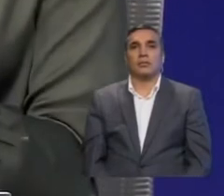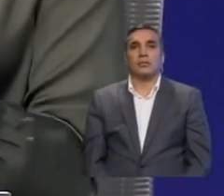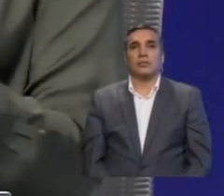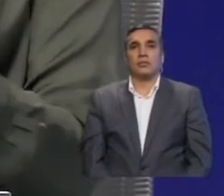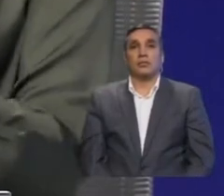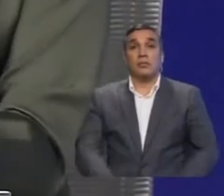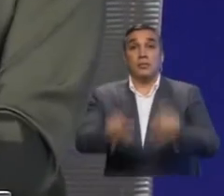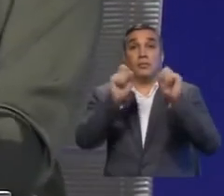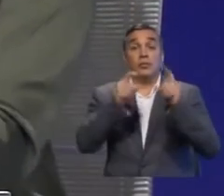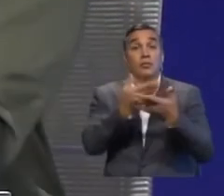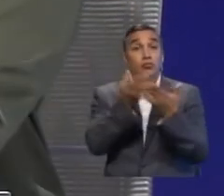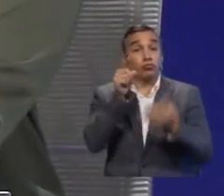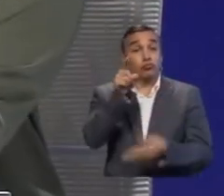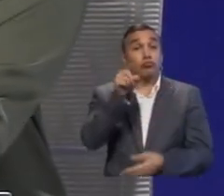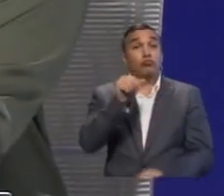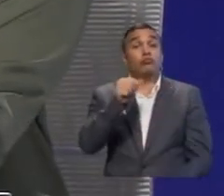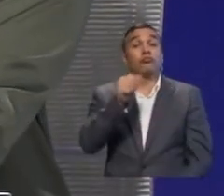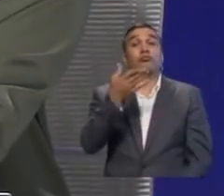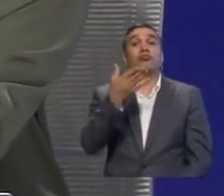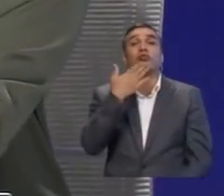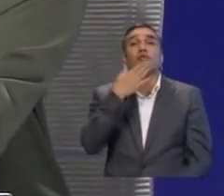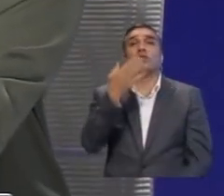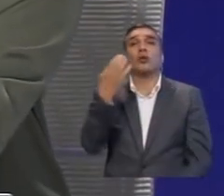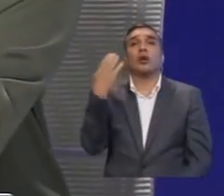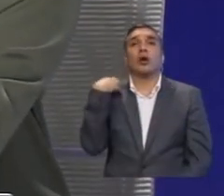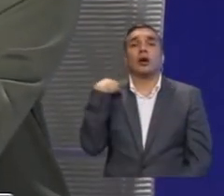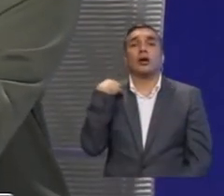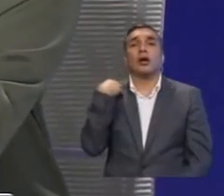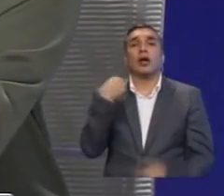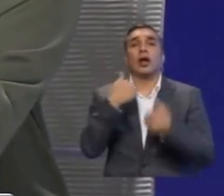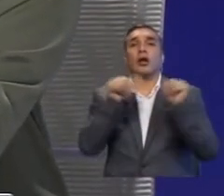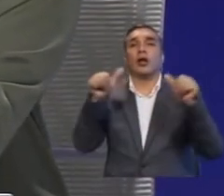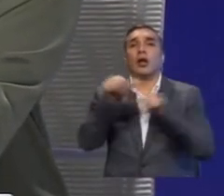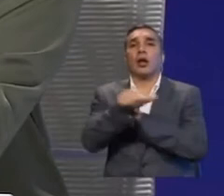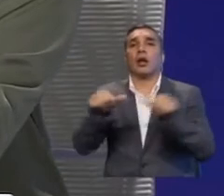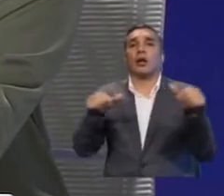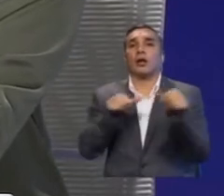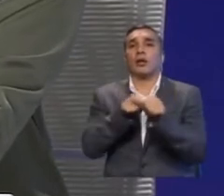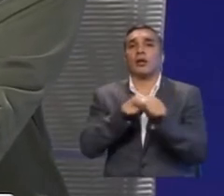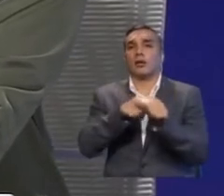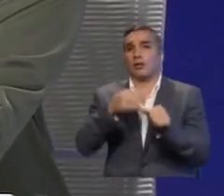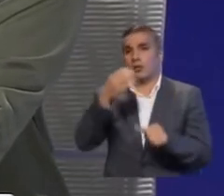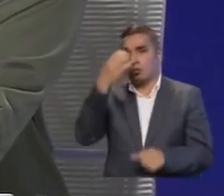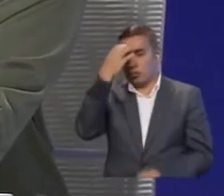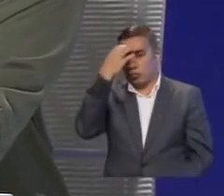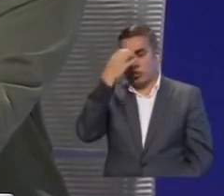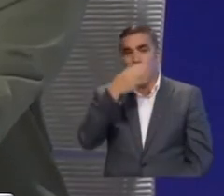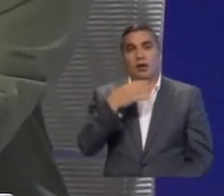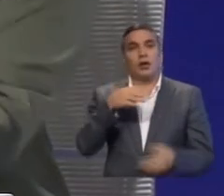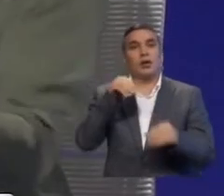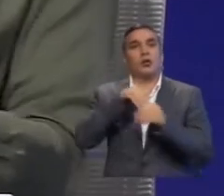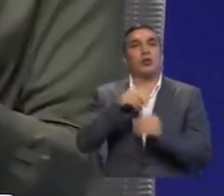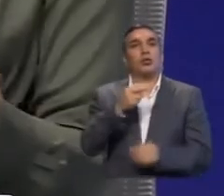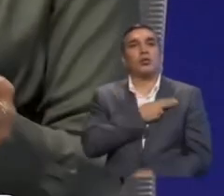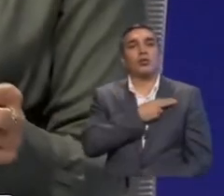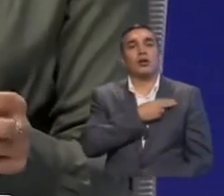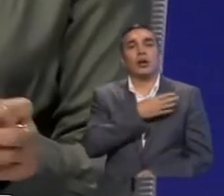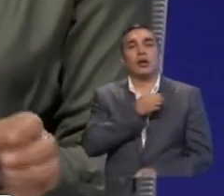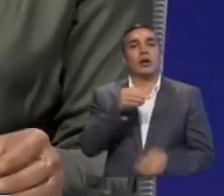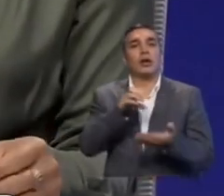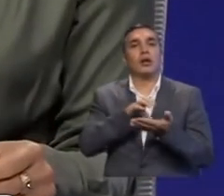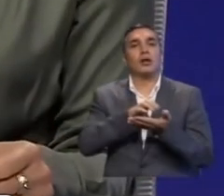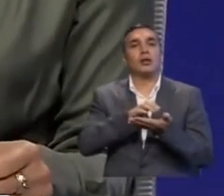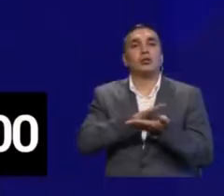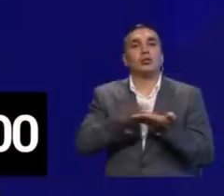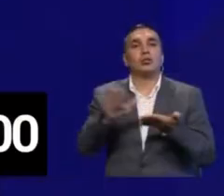La pregunta para usted, señor Agnay: ¿cómo garantizará la autonomía administrativa, académica y científica en las universidades y escuelas